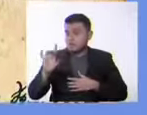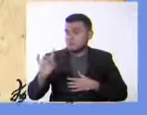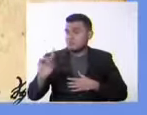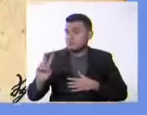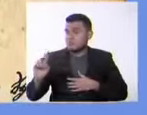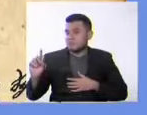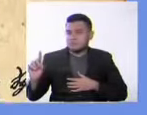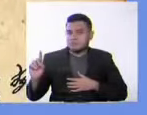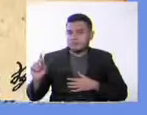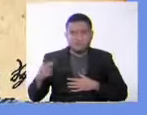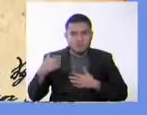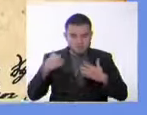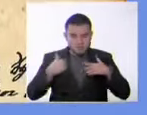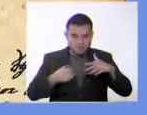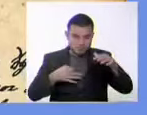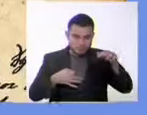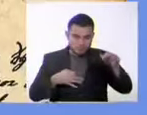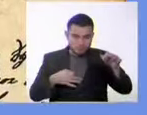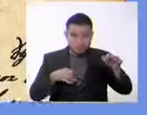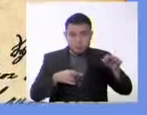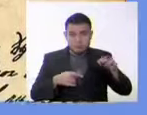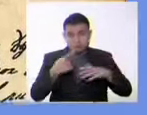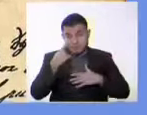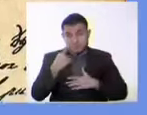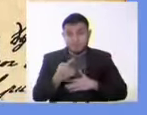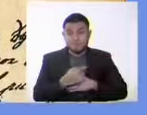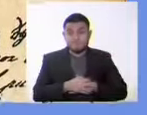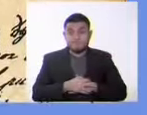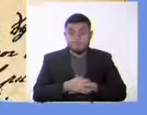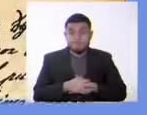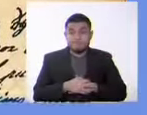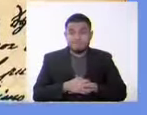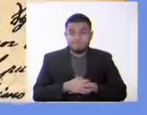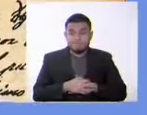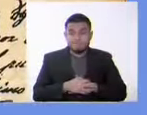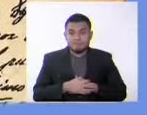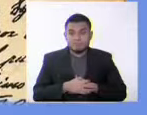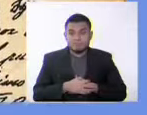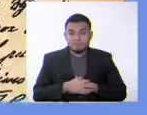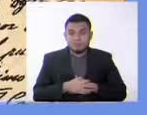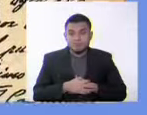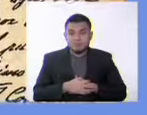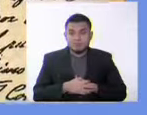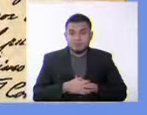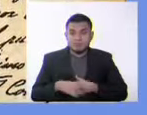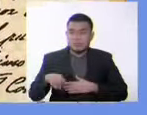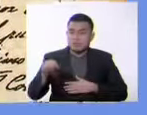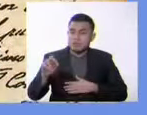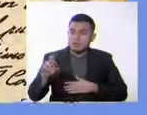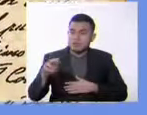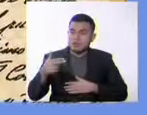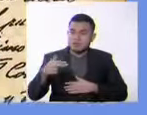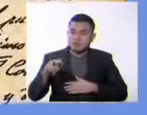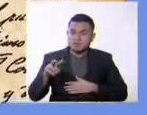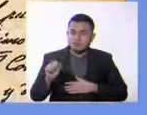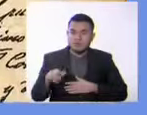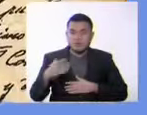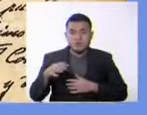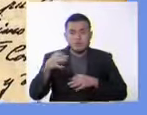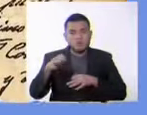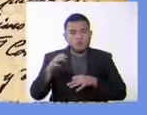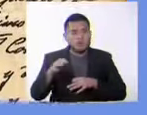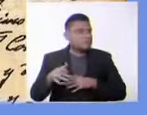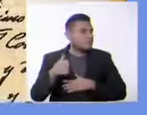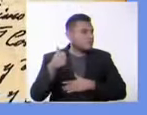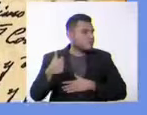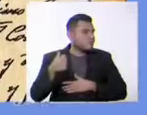todavía conservamos ese documento. Bueno, entonces te das cuenta que hay, en este caso, archivos o documentos que tienen un gran valor y que